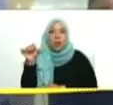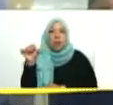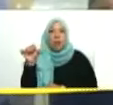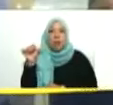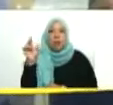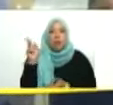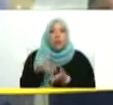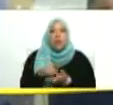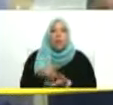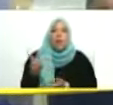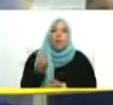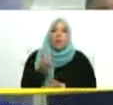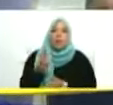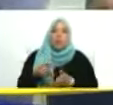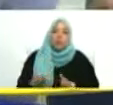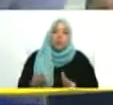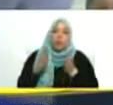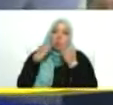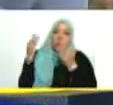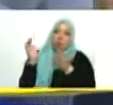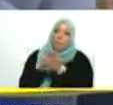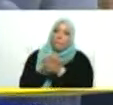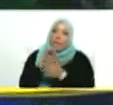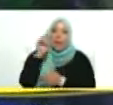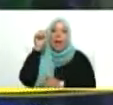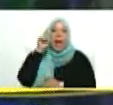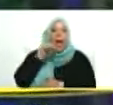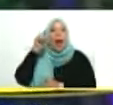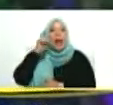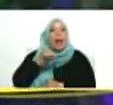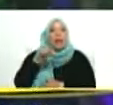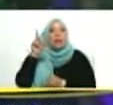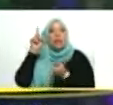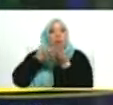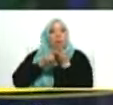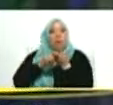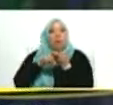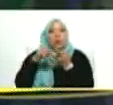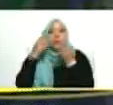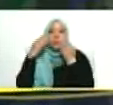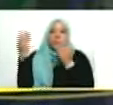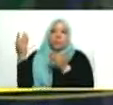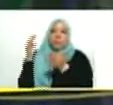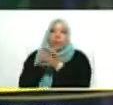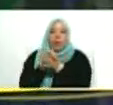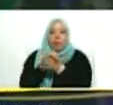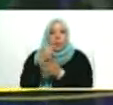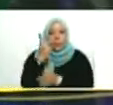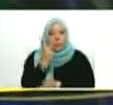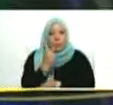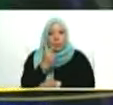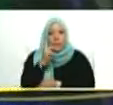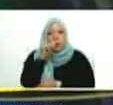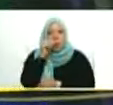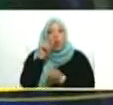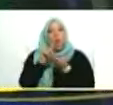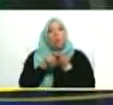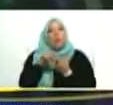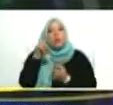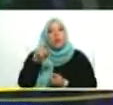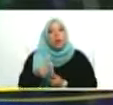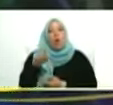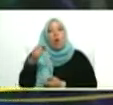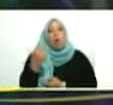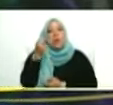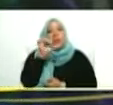haber renacido, Alex Zac Morán, presente, y su esposa Camila. Alex y Camila, está cumpliendo una